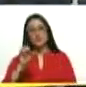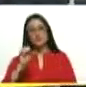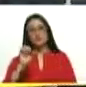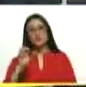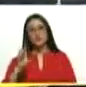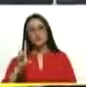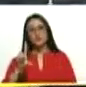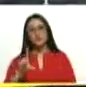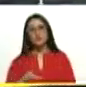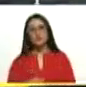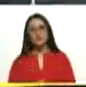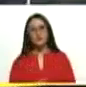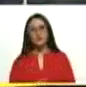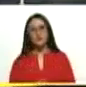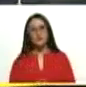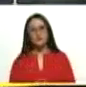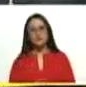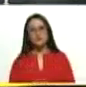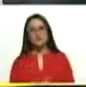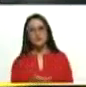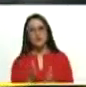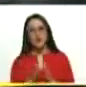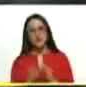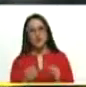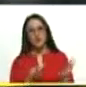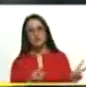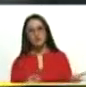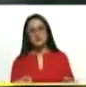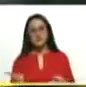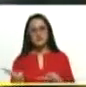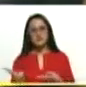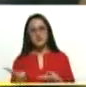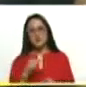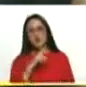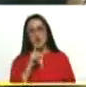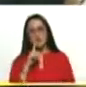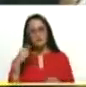Hassan, Volkan, Hedille, a todos, bienvenidos.